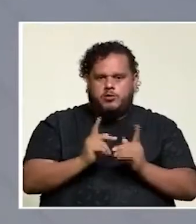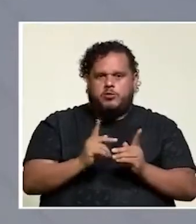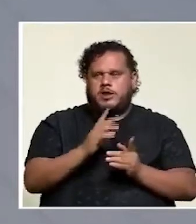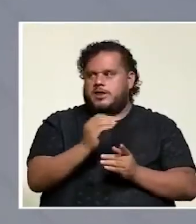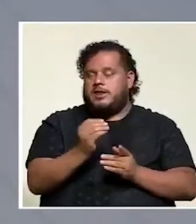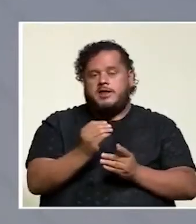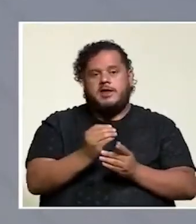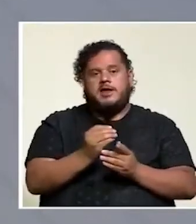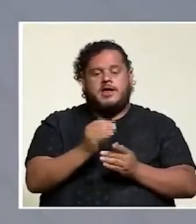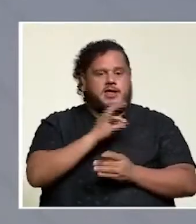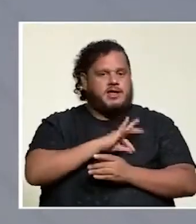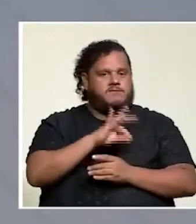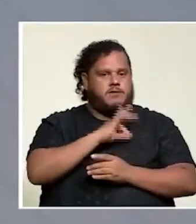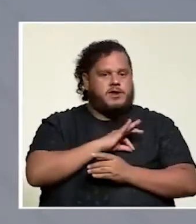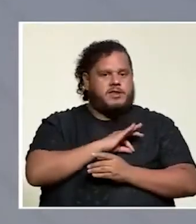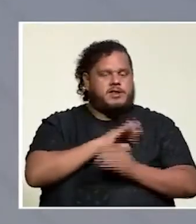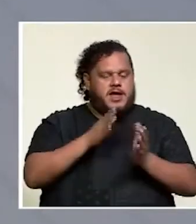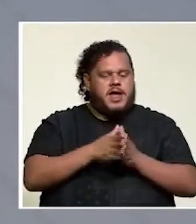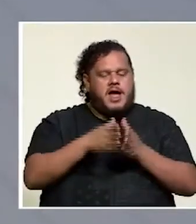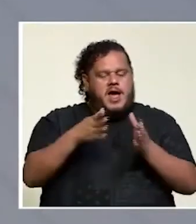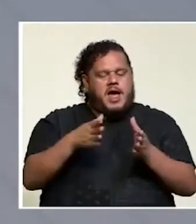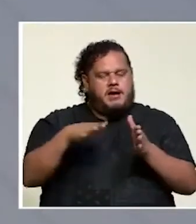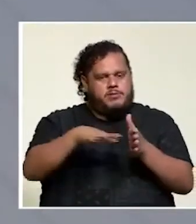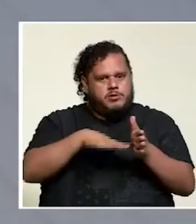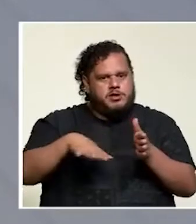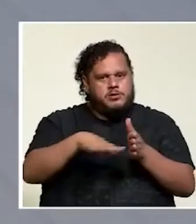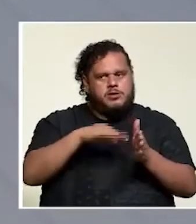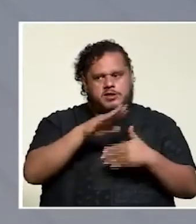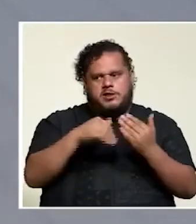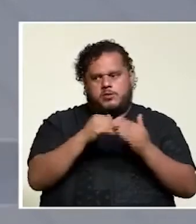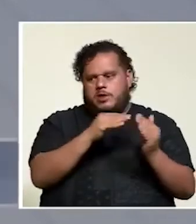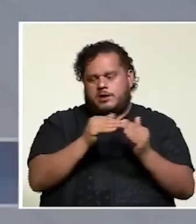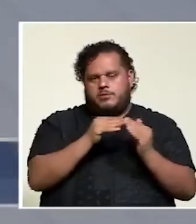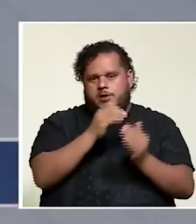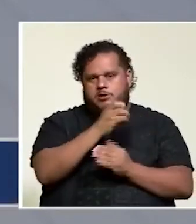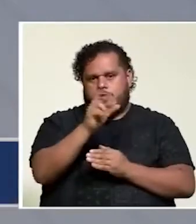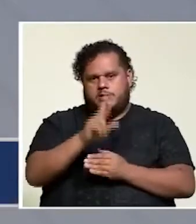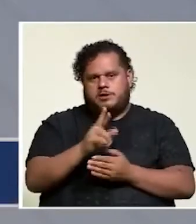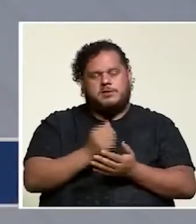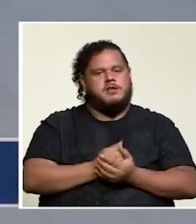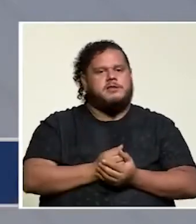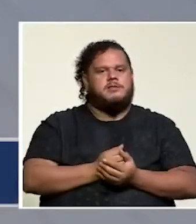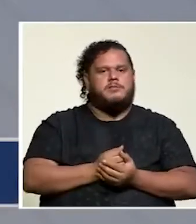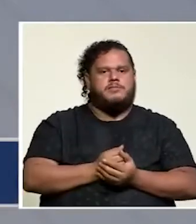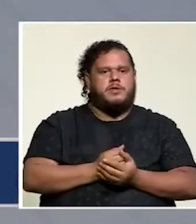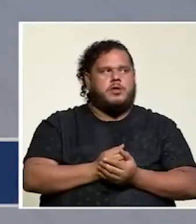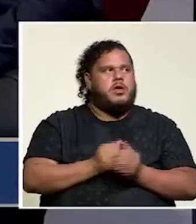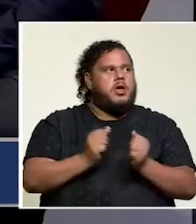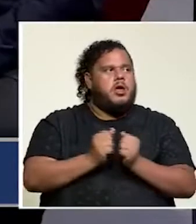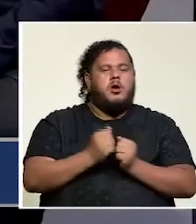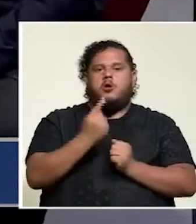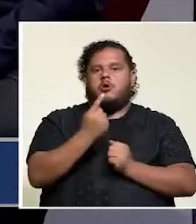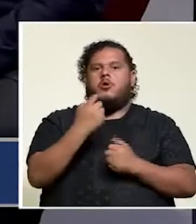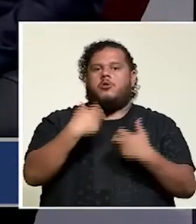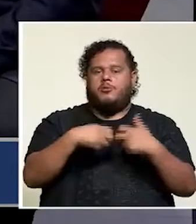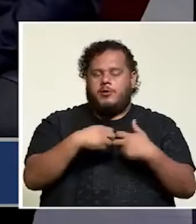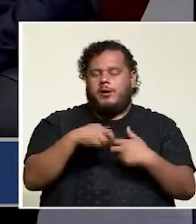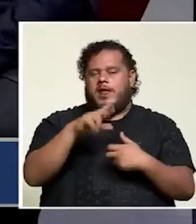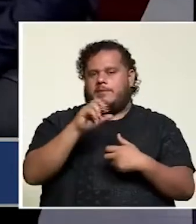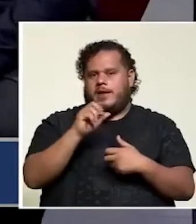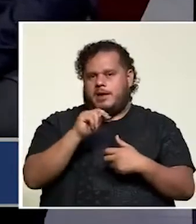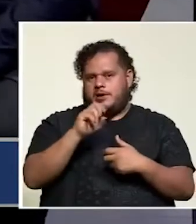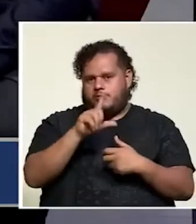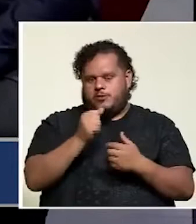que favorezcan a amplios sectores de la población costarricense. Con un problema, Ronald, con un